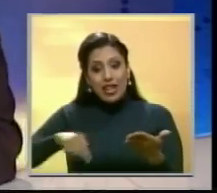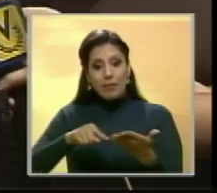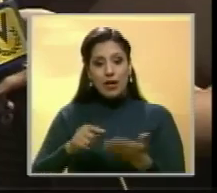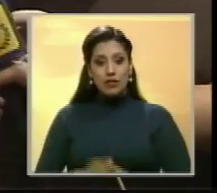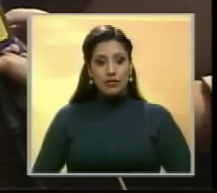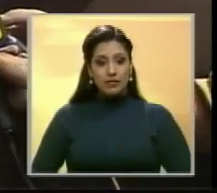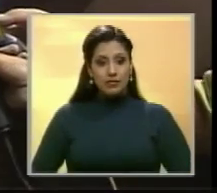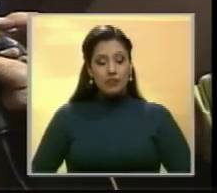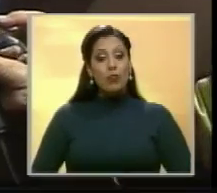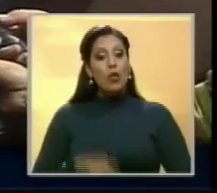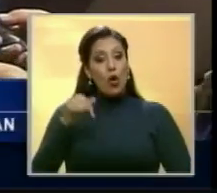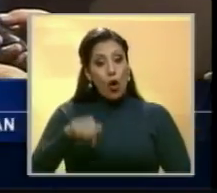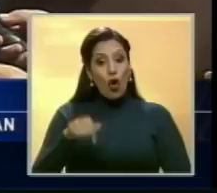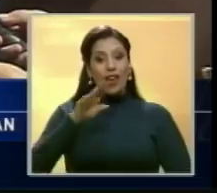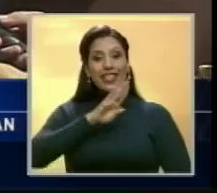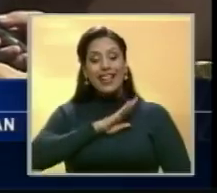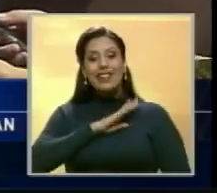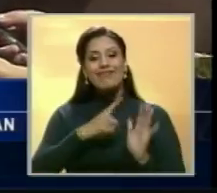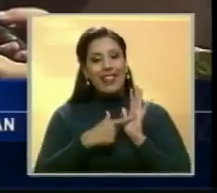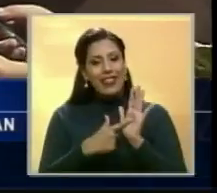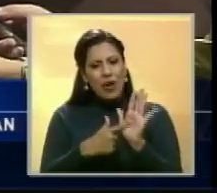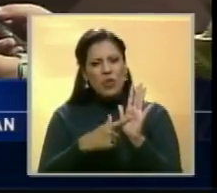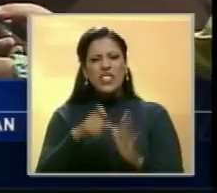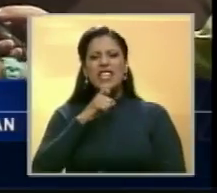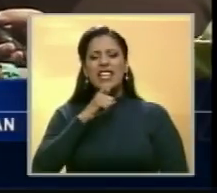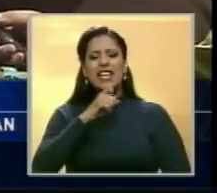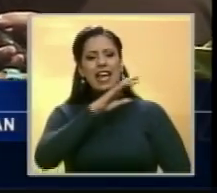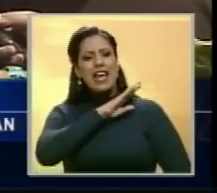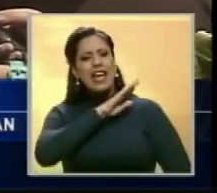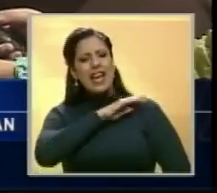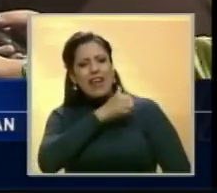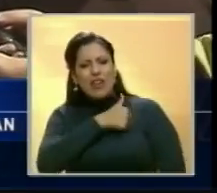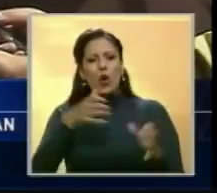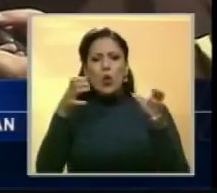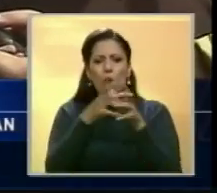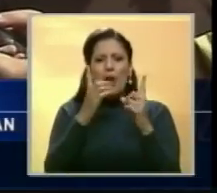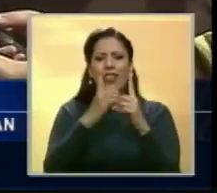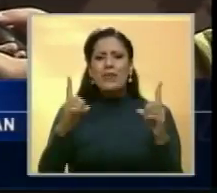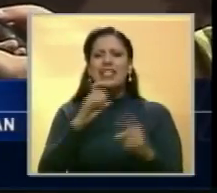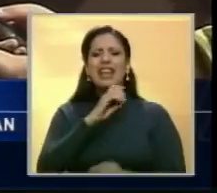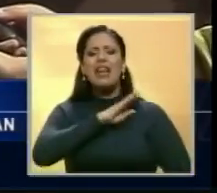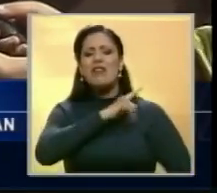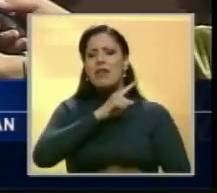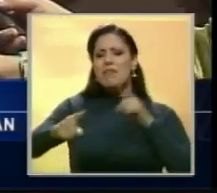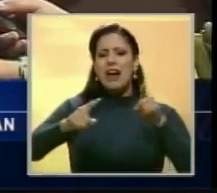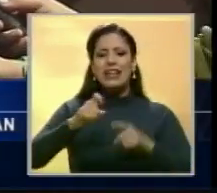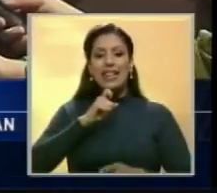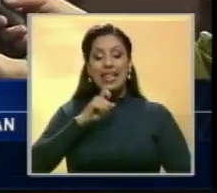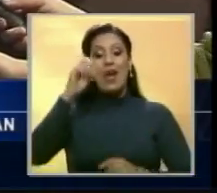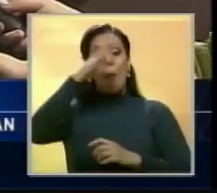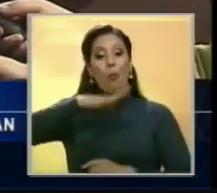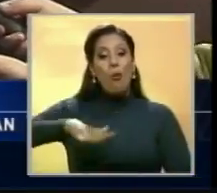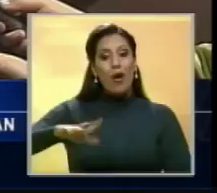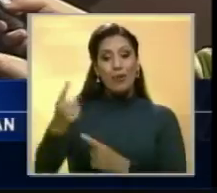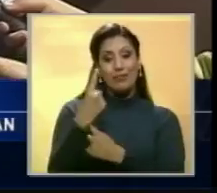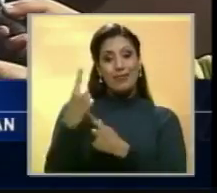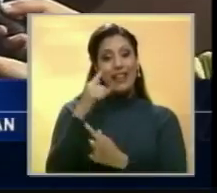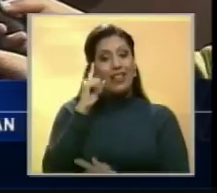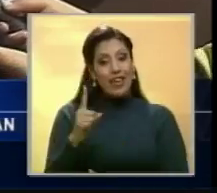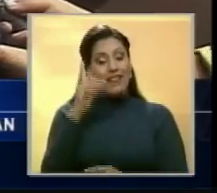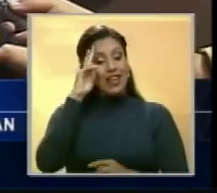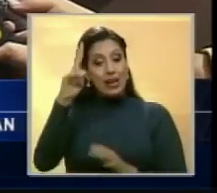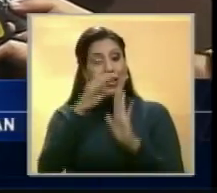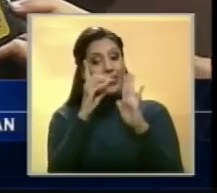revocatorio. Hoy toca demostrar quién es el jefe en una democracia, y es el pueblo participando, activo, defendiendo sus